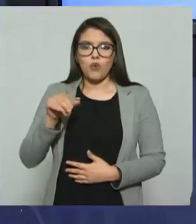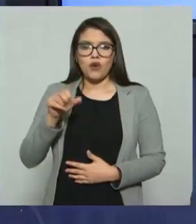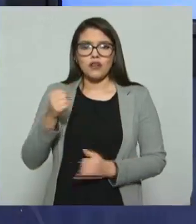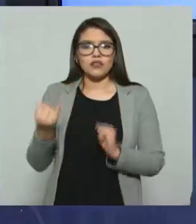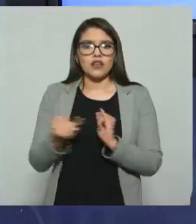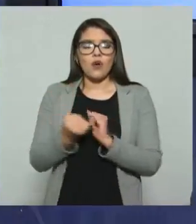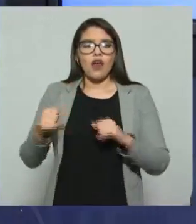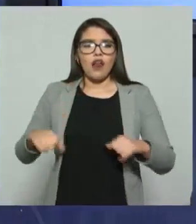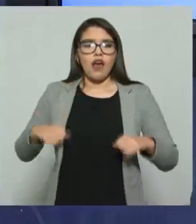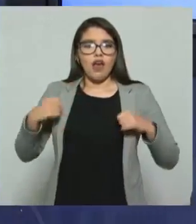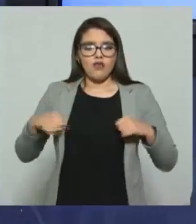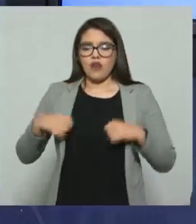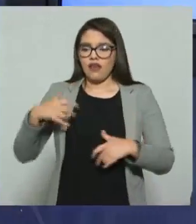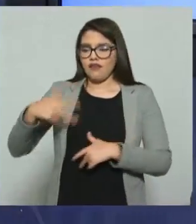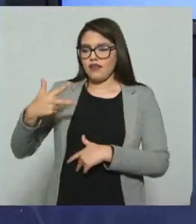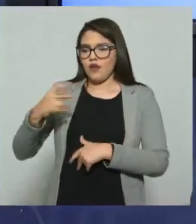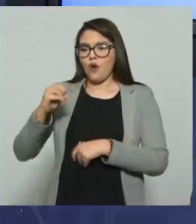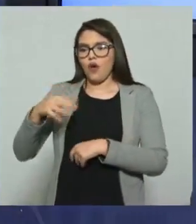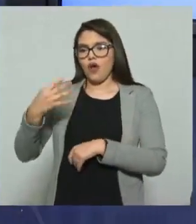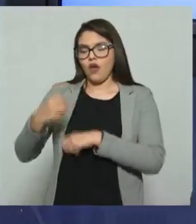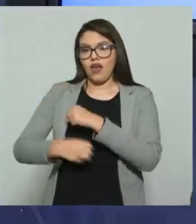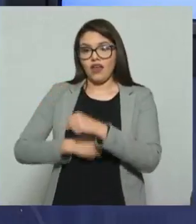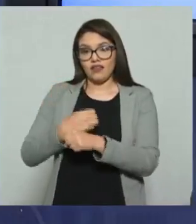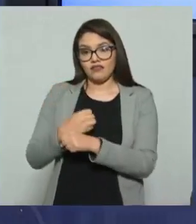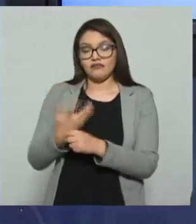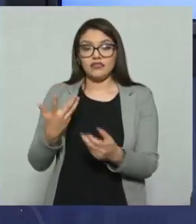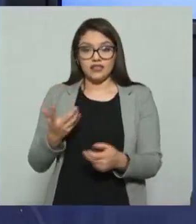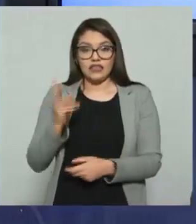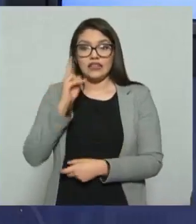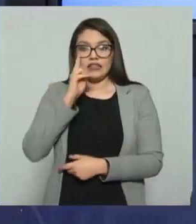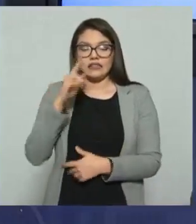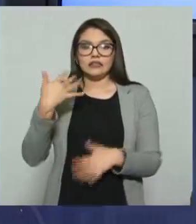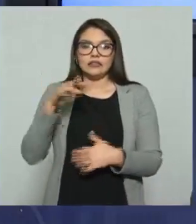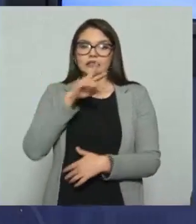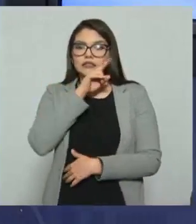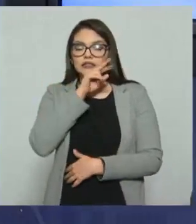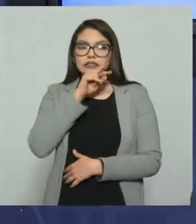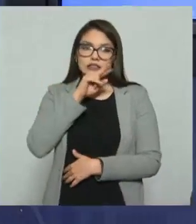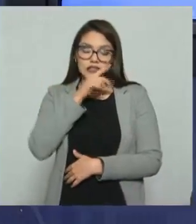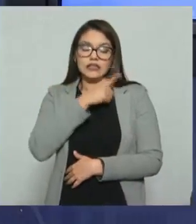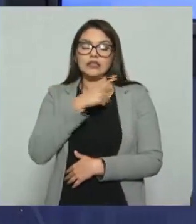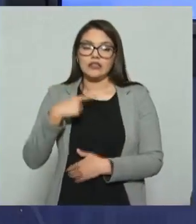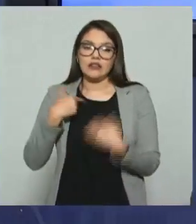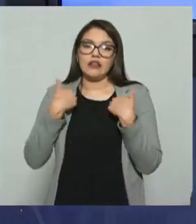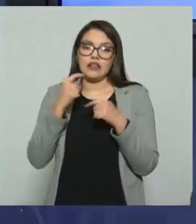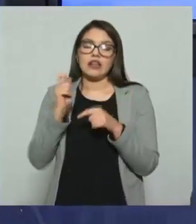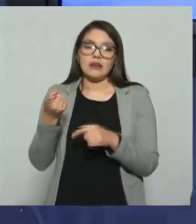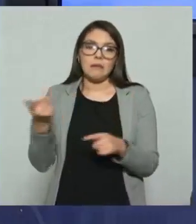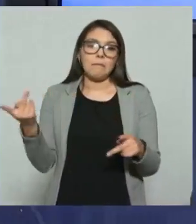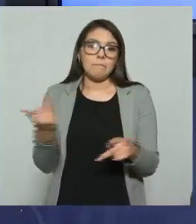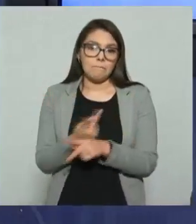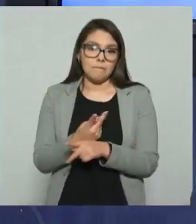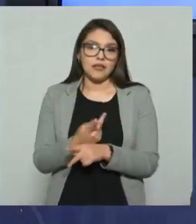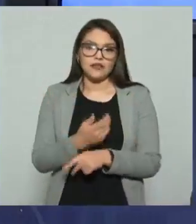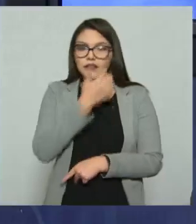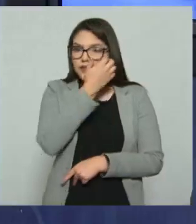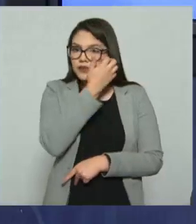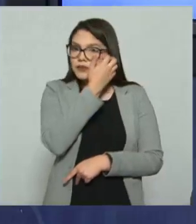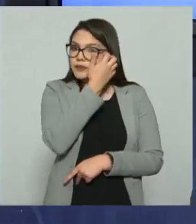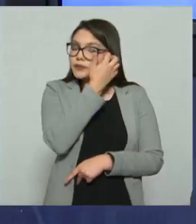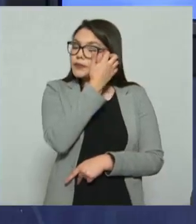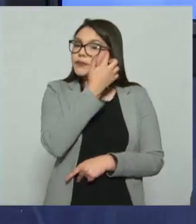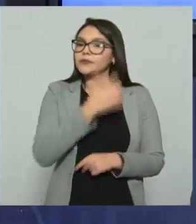jovencita de 13 o 14 años. Entonces sí realmente es alarmante y hay que estar conscientes de todo lo que está pasando a raíz de esto. ¿Y